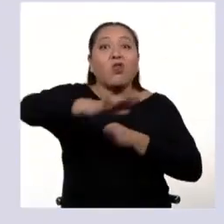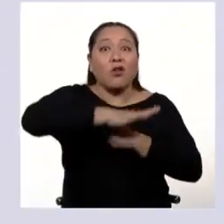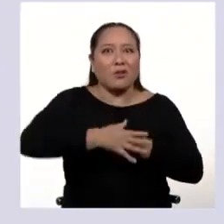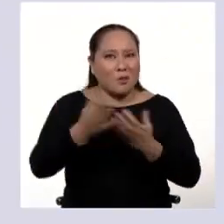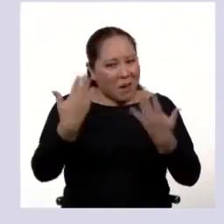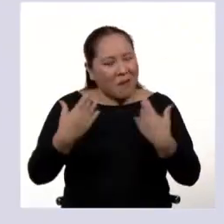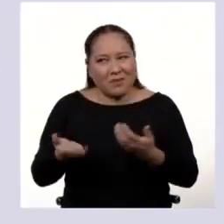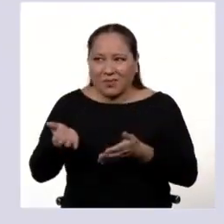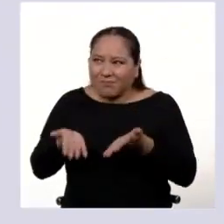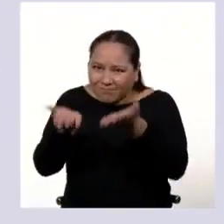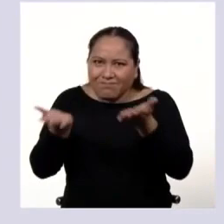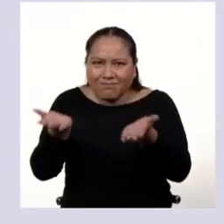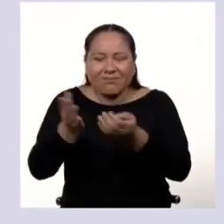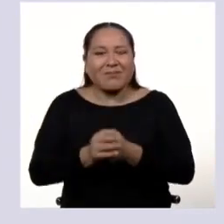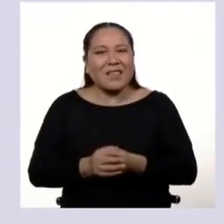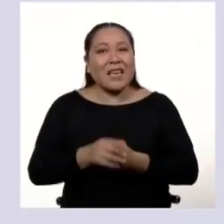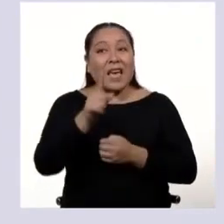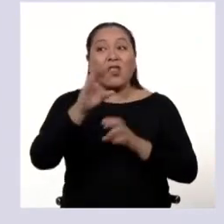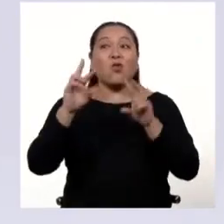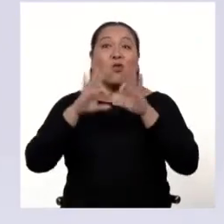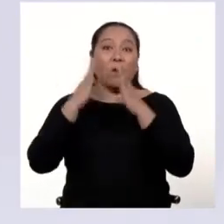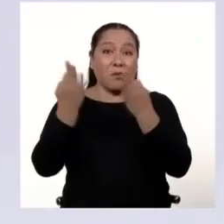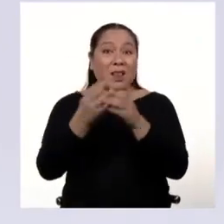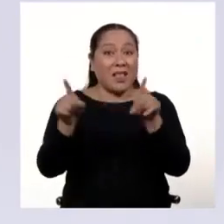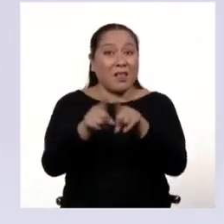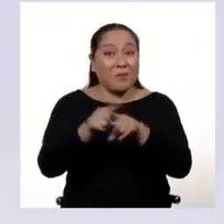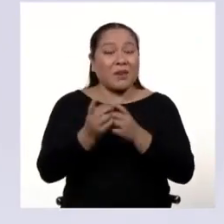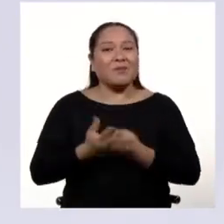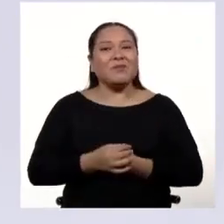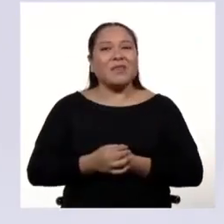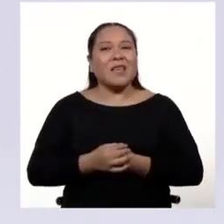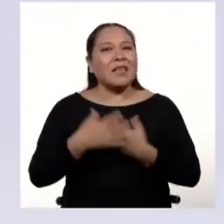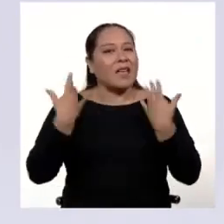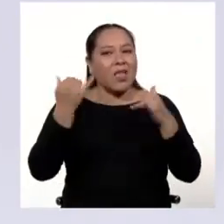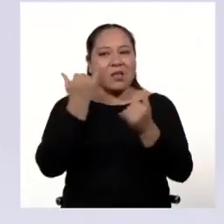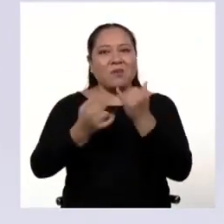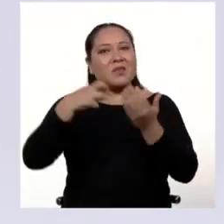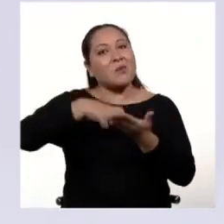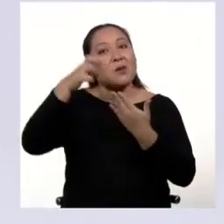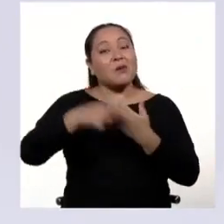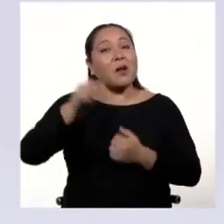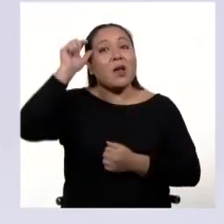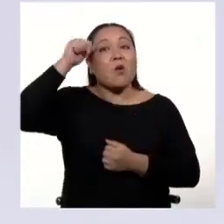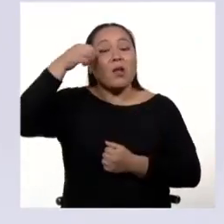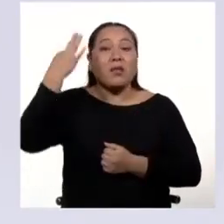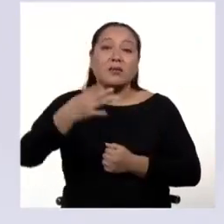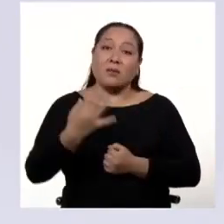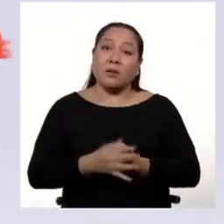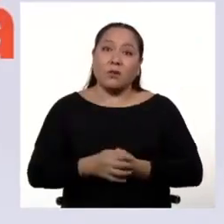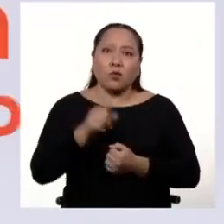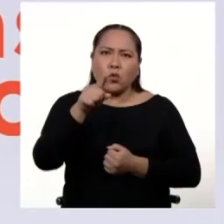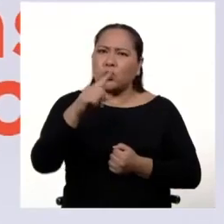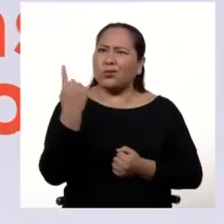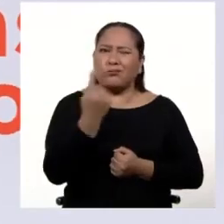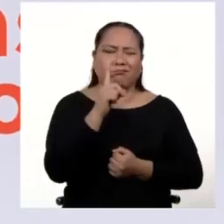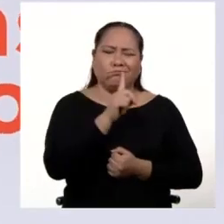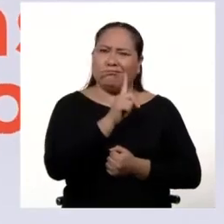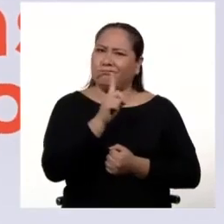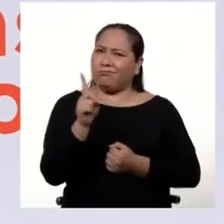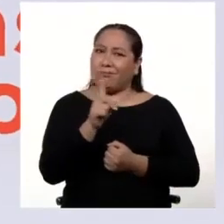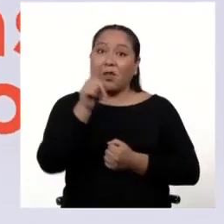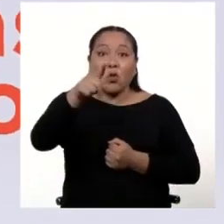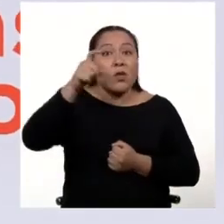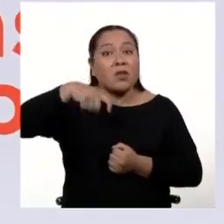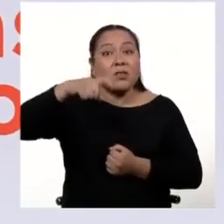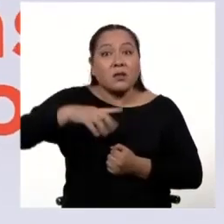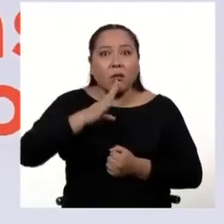Vamos, anímate y anima a tu familia a participar de este reto. Eso fue todo en el programa del día de hoy y recuerda siempre que no estás solo, que si